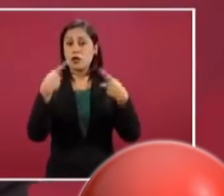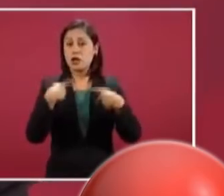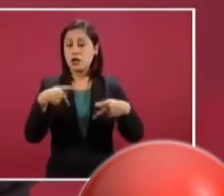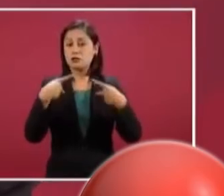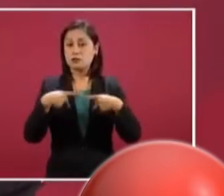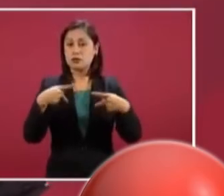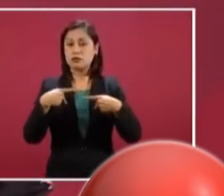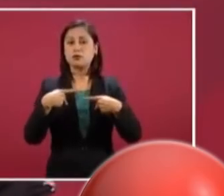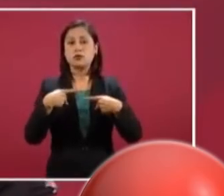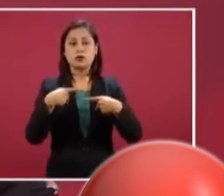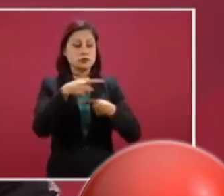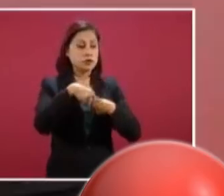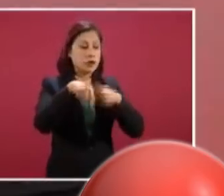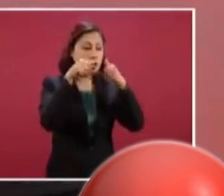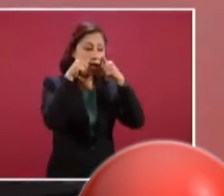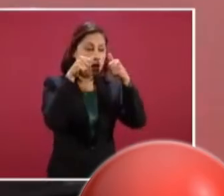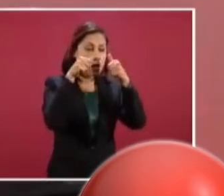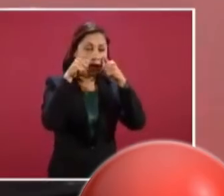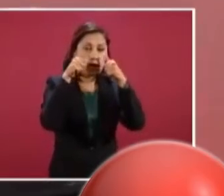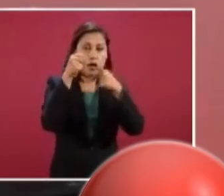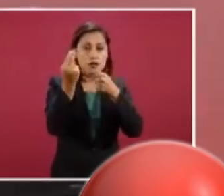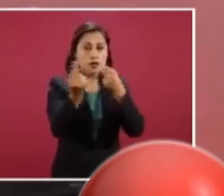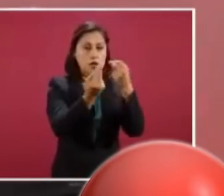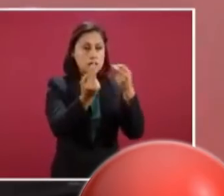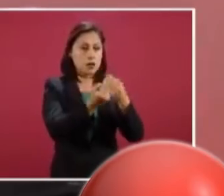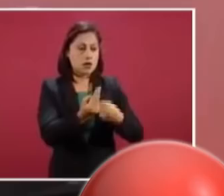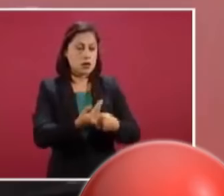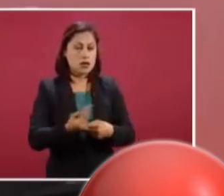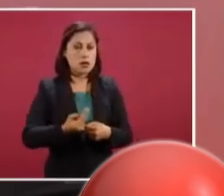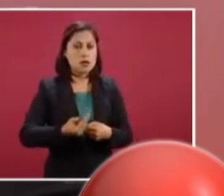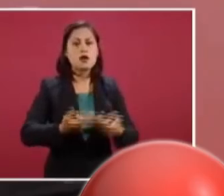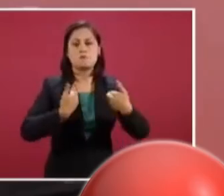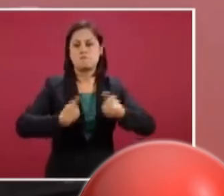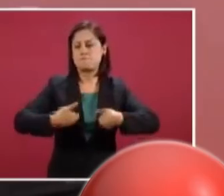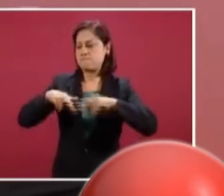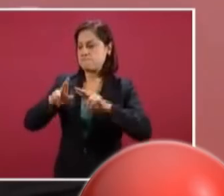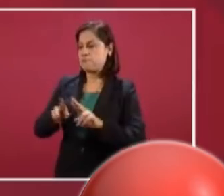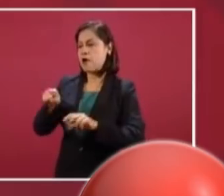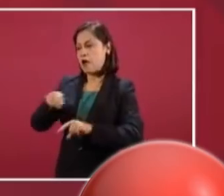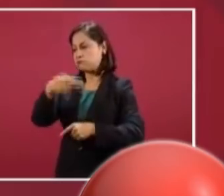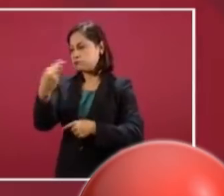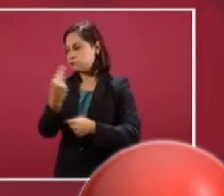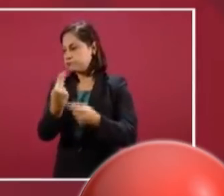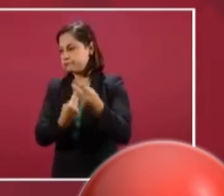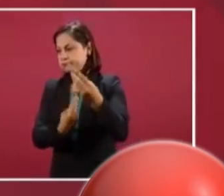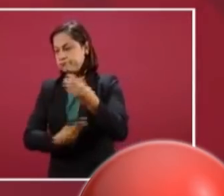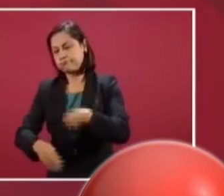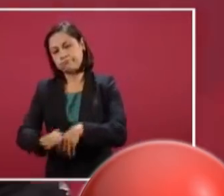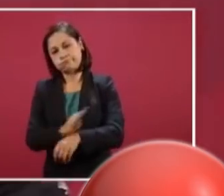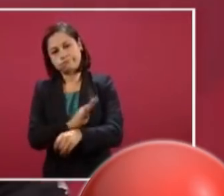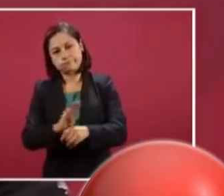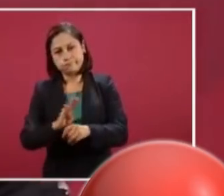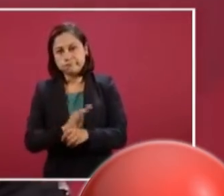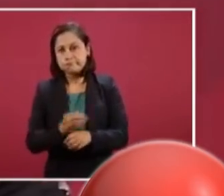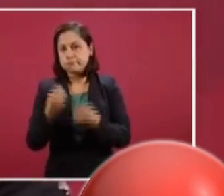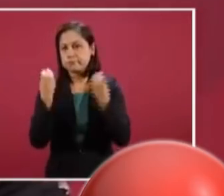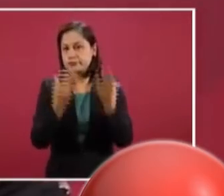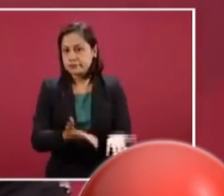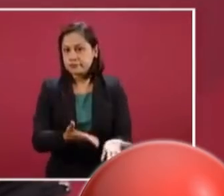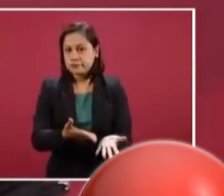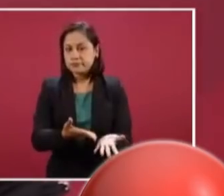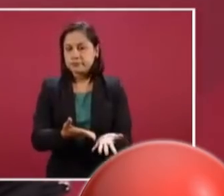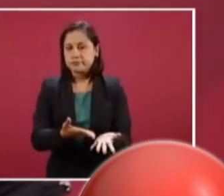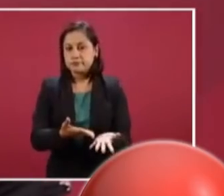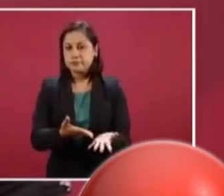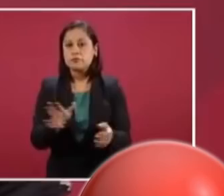estén representados en el gobierno. El gobierno es de todos los mexicanos, un gobierno de todas las